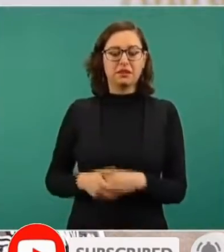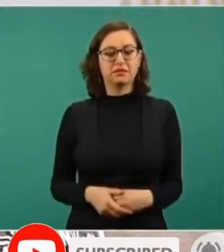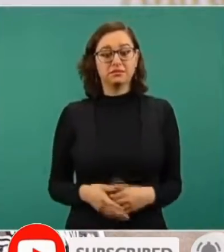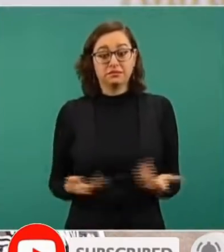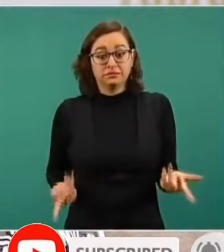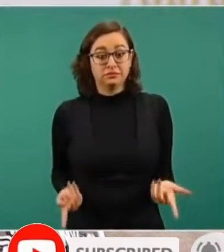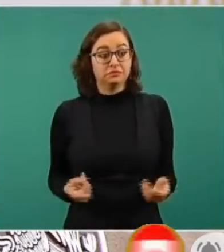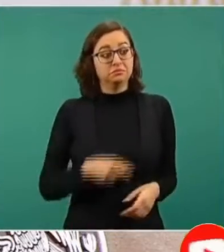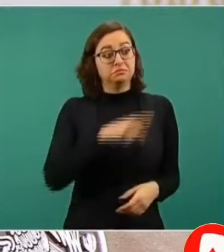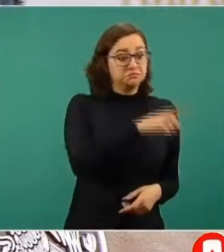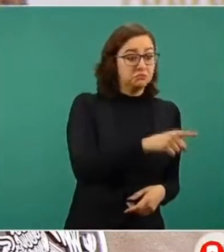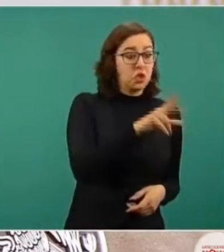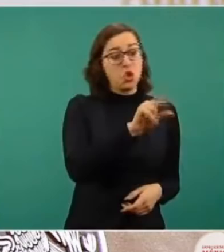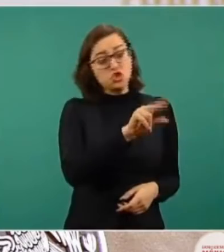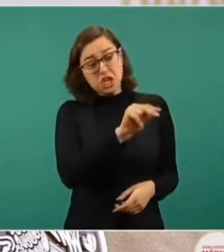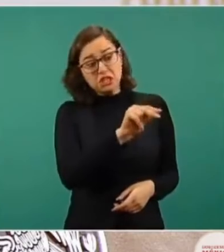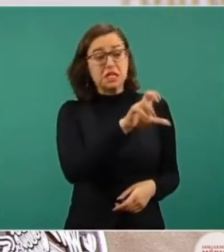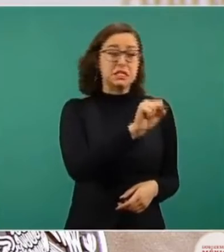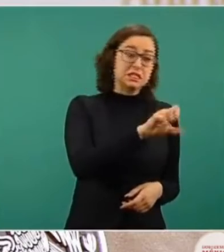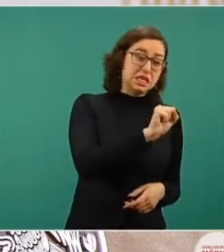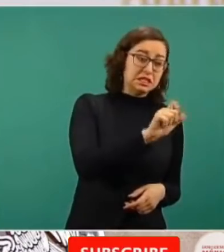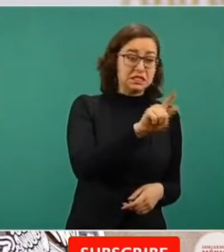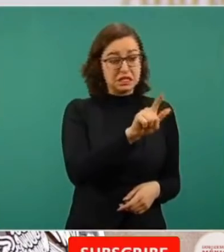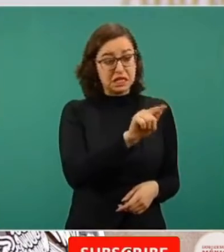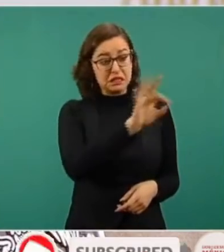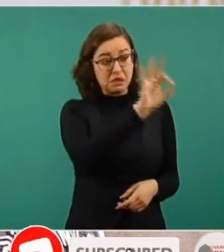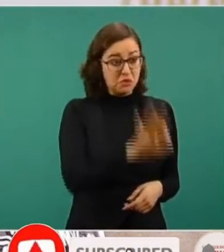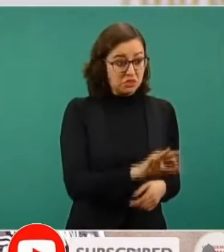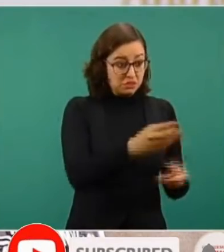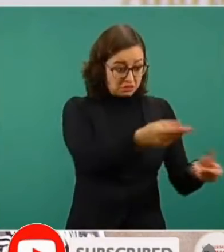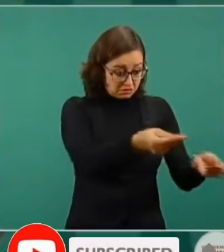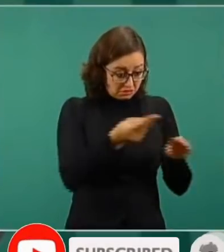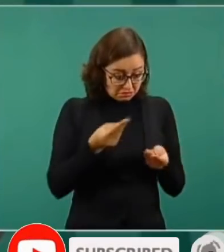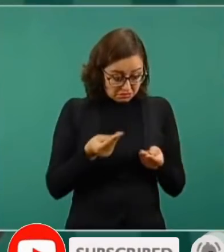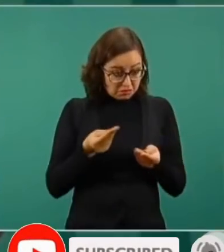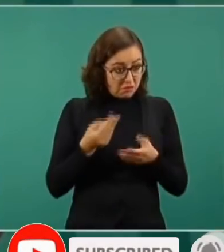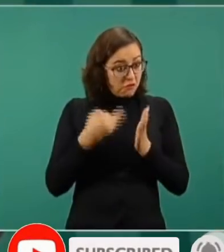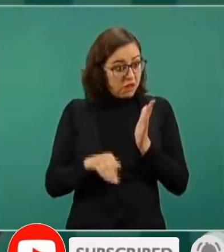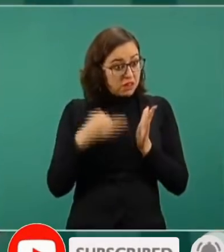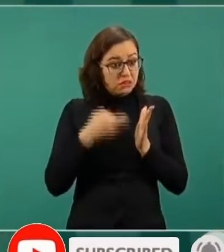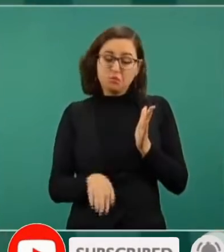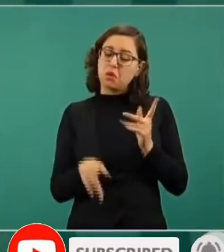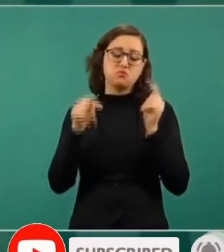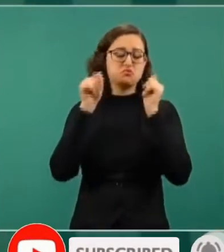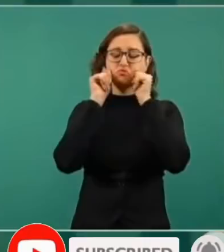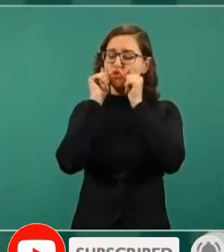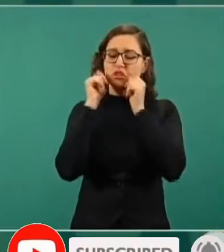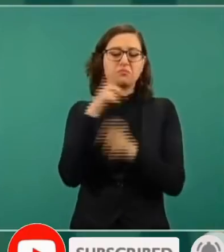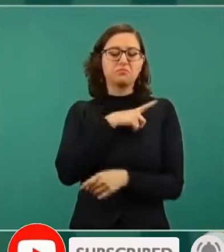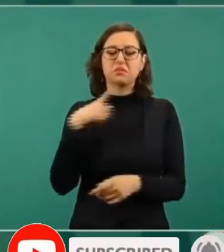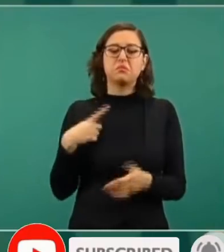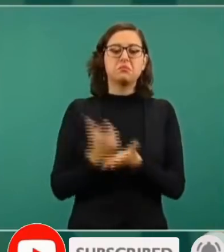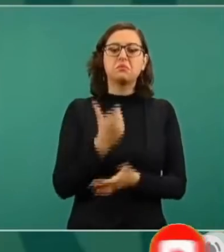entreguen el 80, el 60, el 70, según el despacho. Nuevas pérdidas para la CFE. Otro